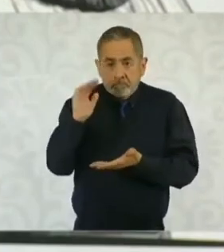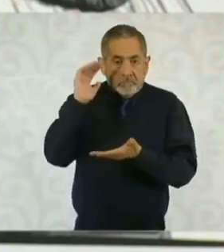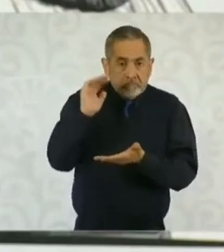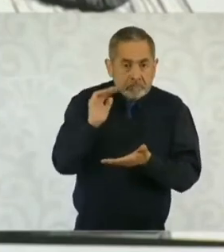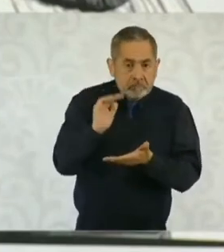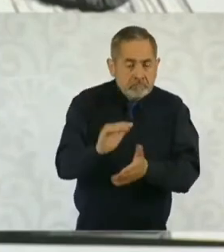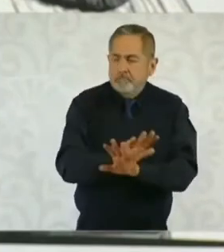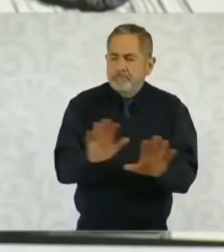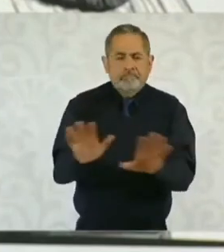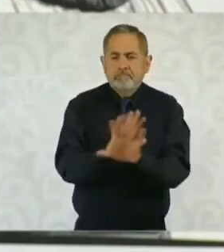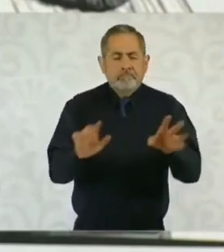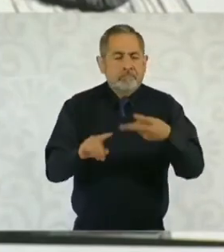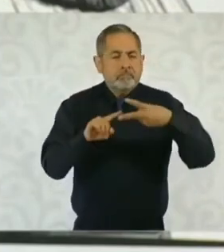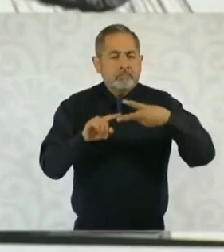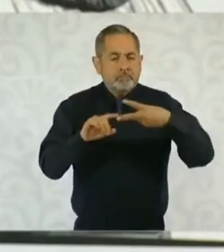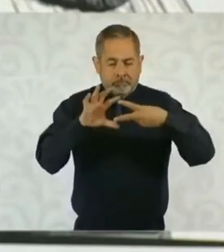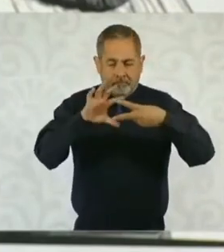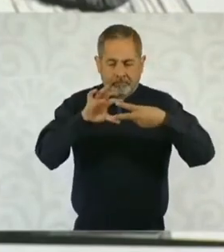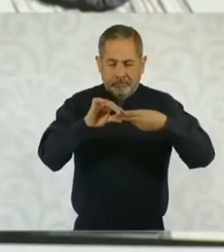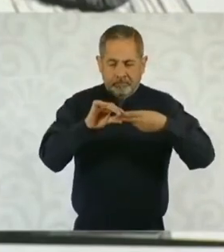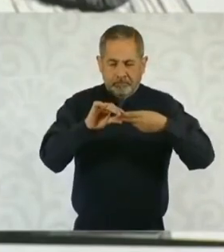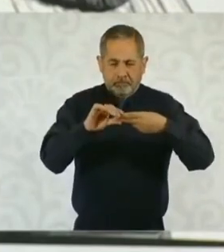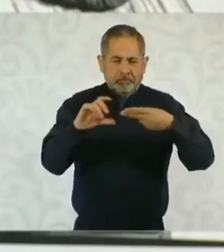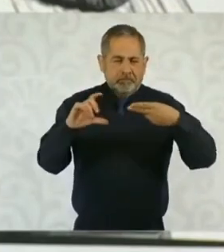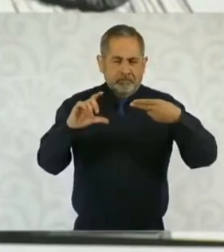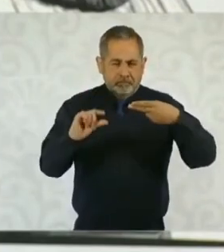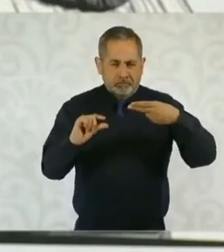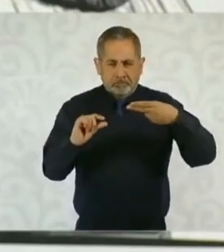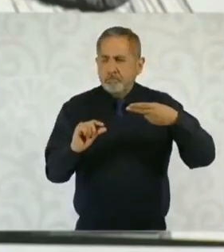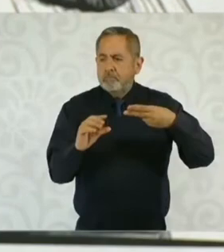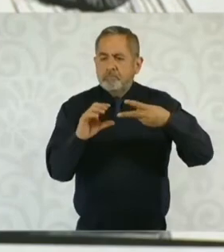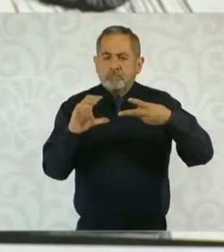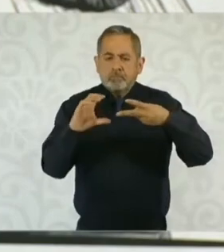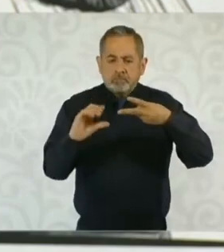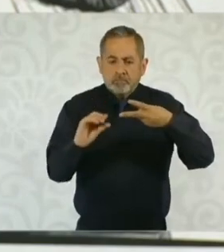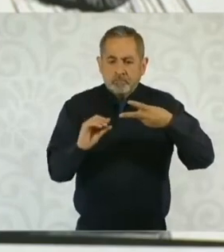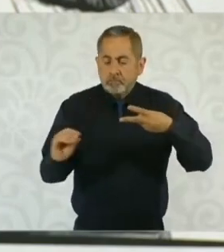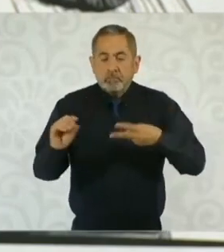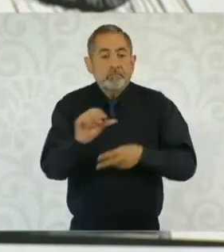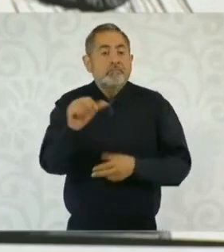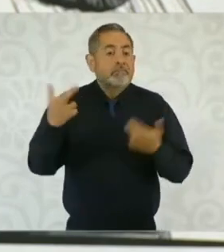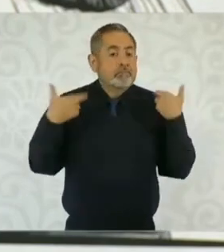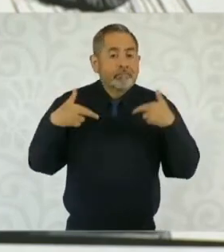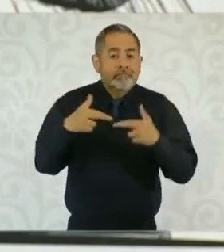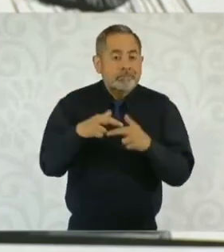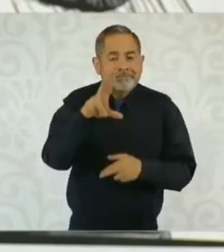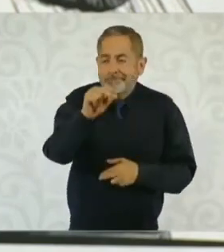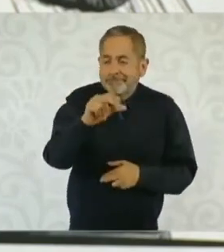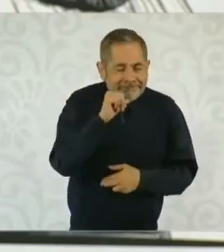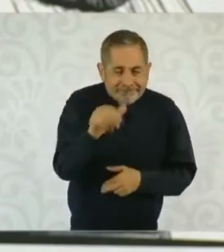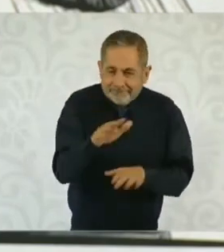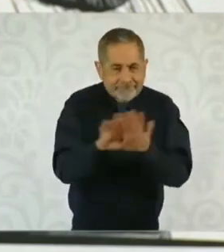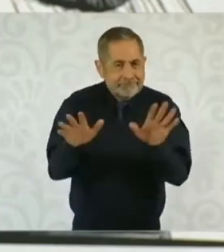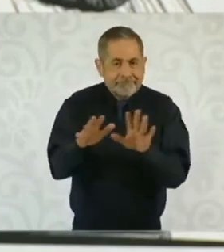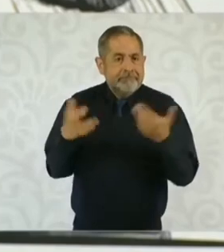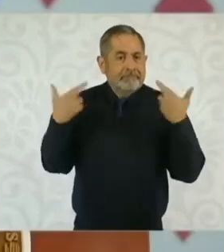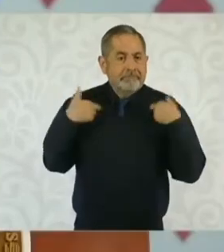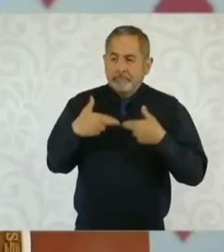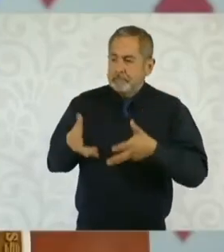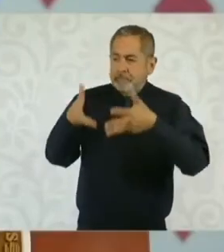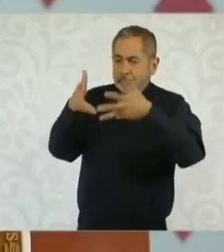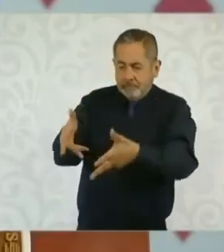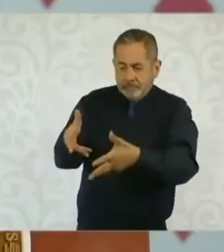descuento para los servicios de salud. No impacta en maestros, a los maestros no se